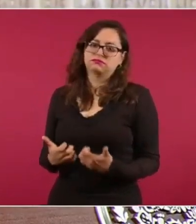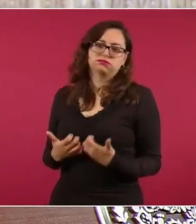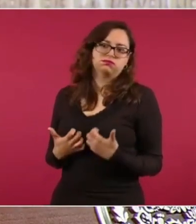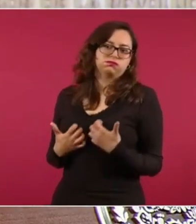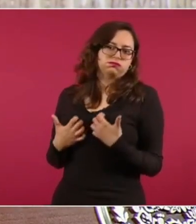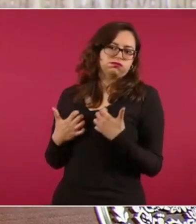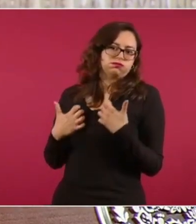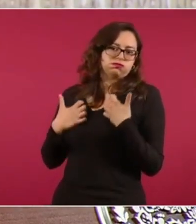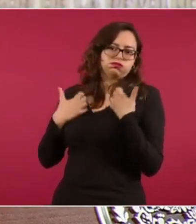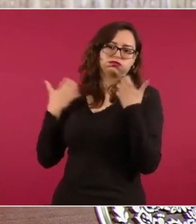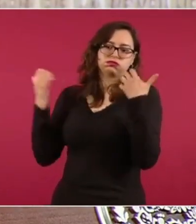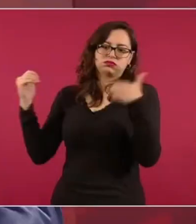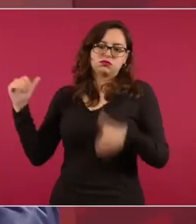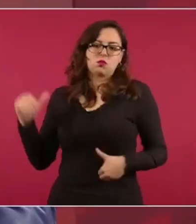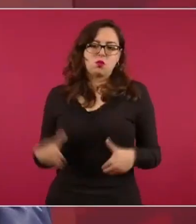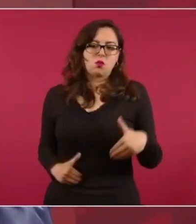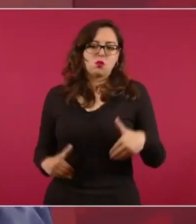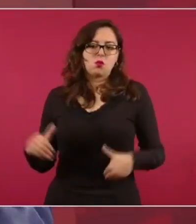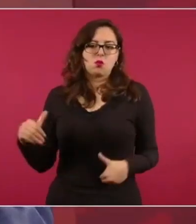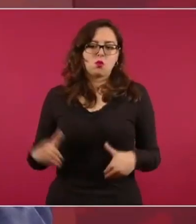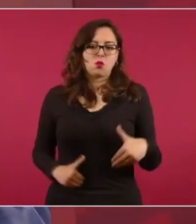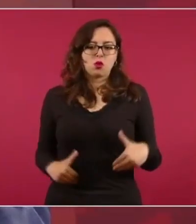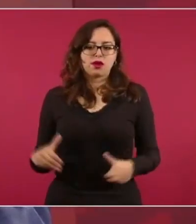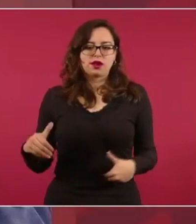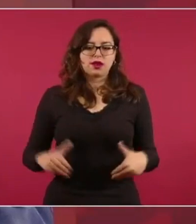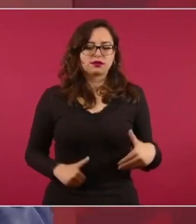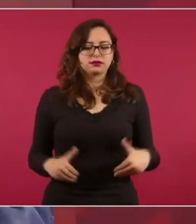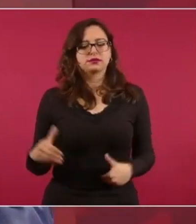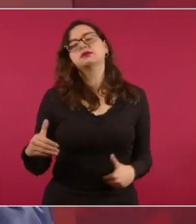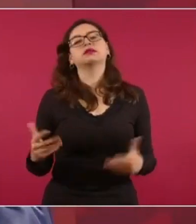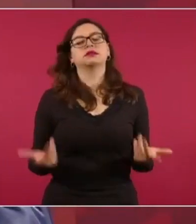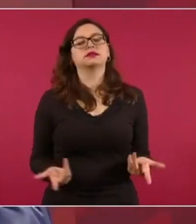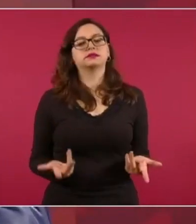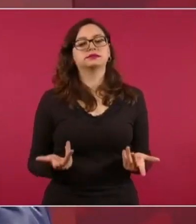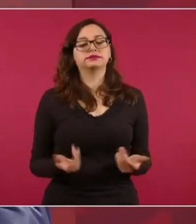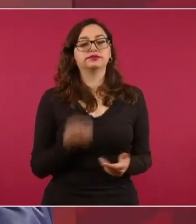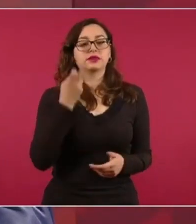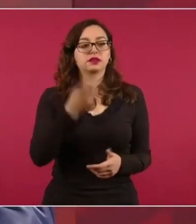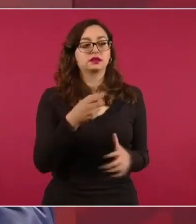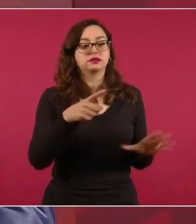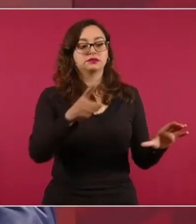estaba generalizado, nada más que soterrado, abajo.